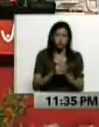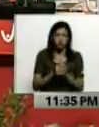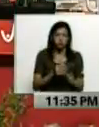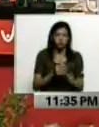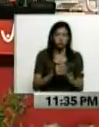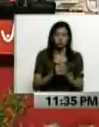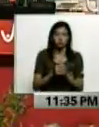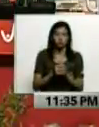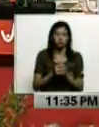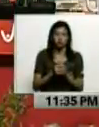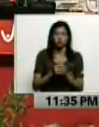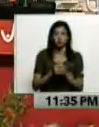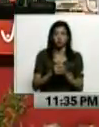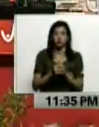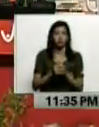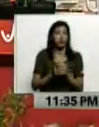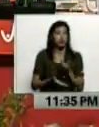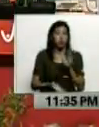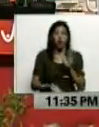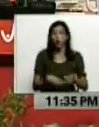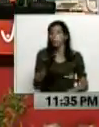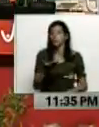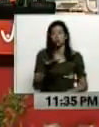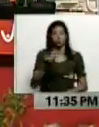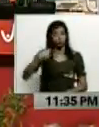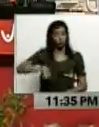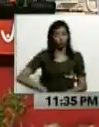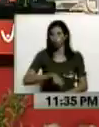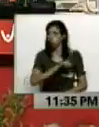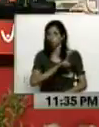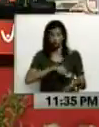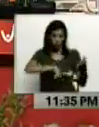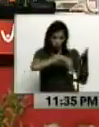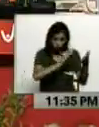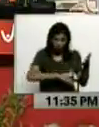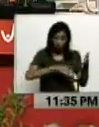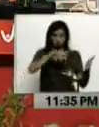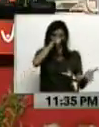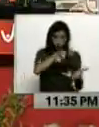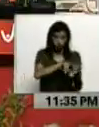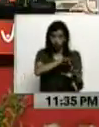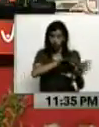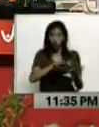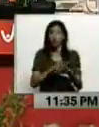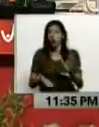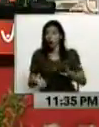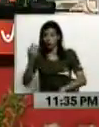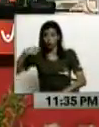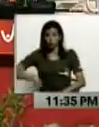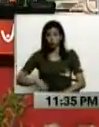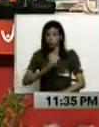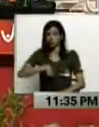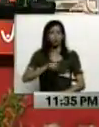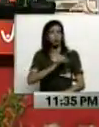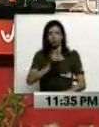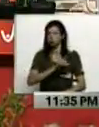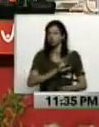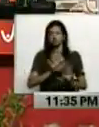momento no los agarraba el aumento salarial así era la cuarta